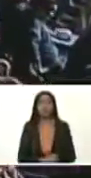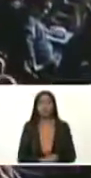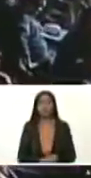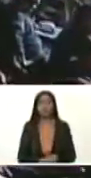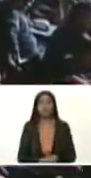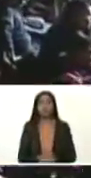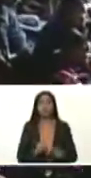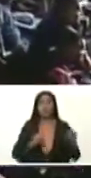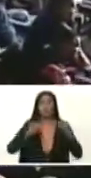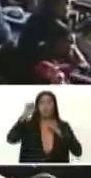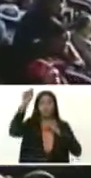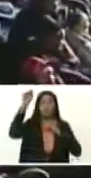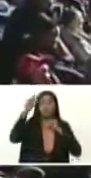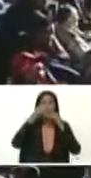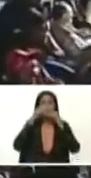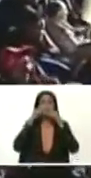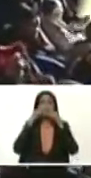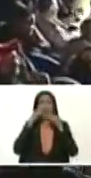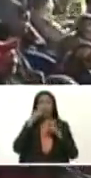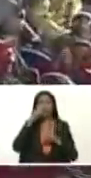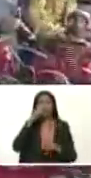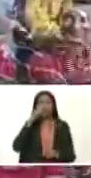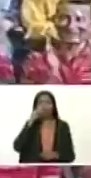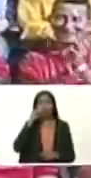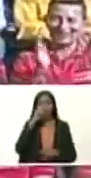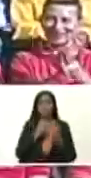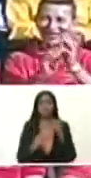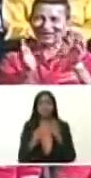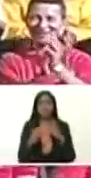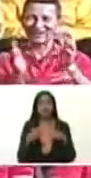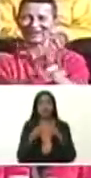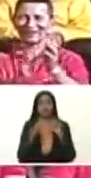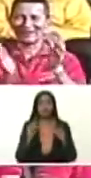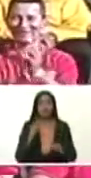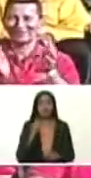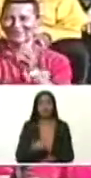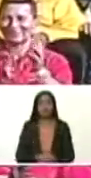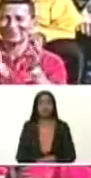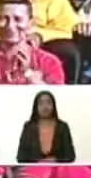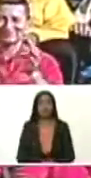¡Super bigote! En la final de las Grandes Ligas.